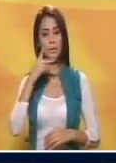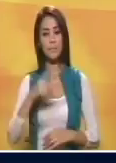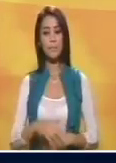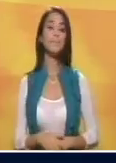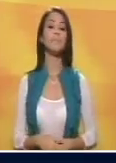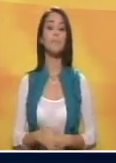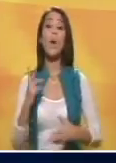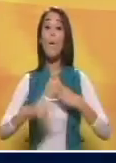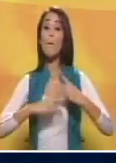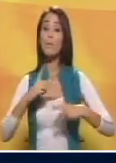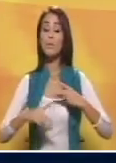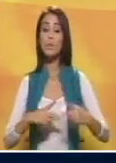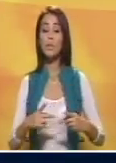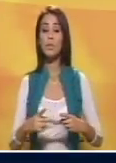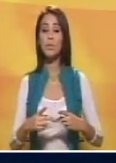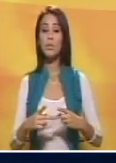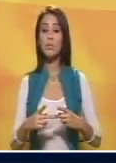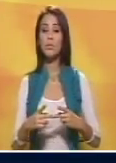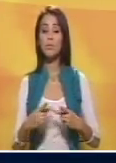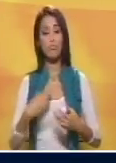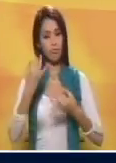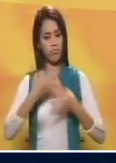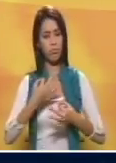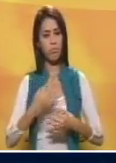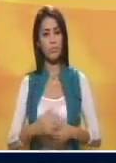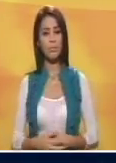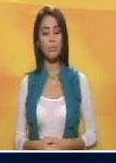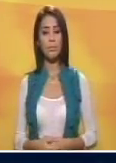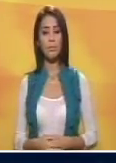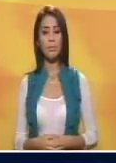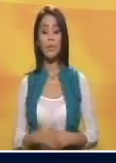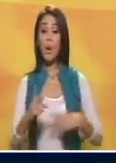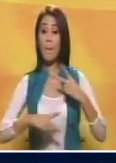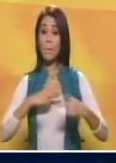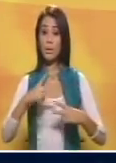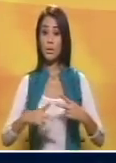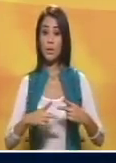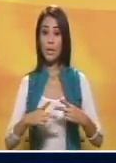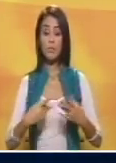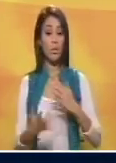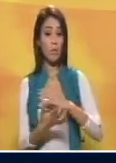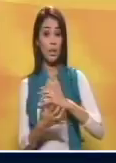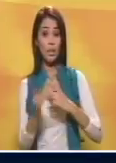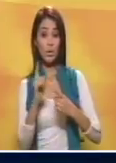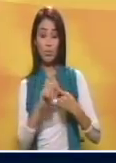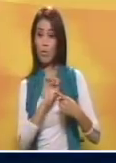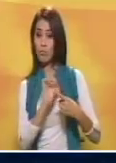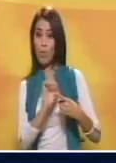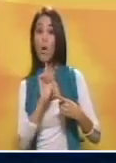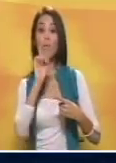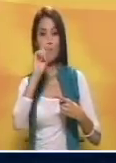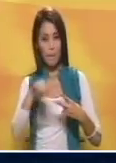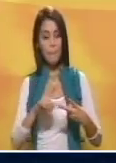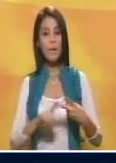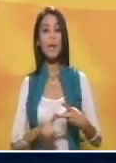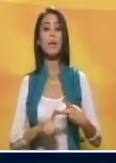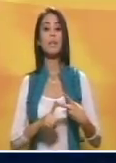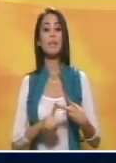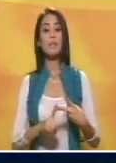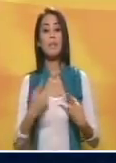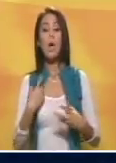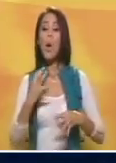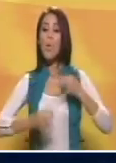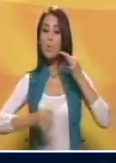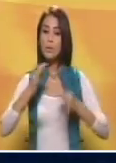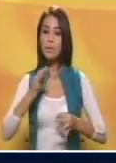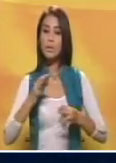es un proceso sumamente serio, porque no es solamente un proceso técnico, es un proceso técnico jurídico en el cual